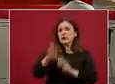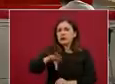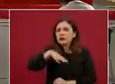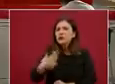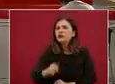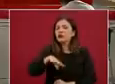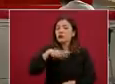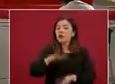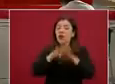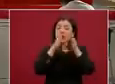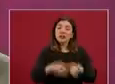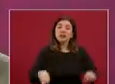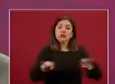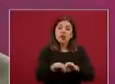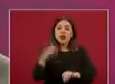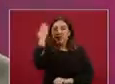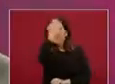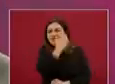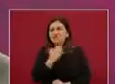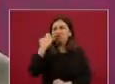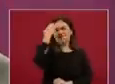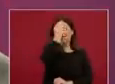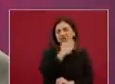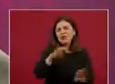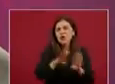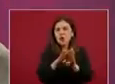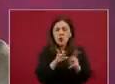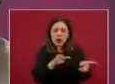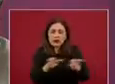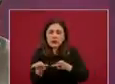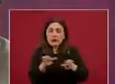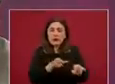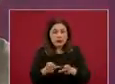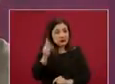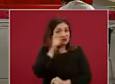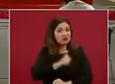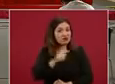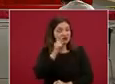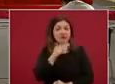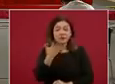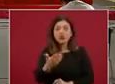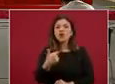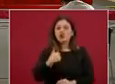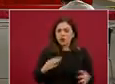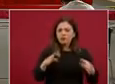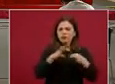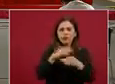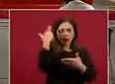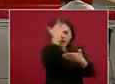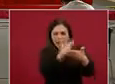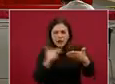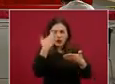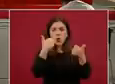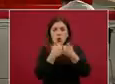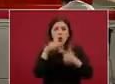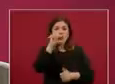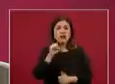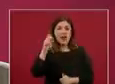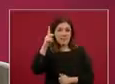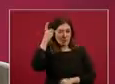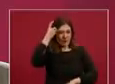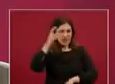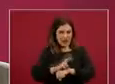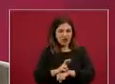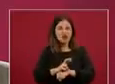esfuerzo tan importante de análisis y de predicción. Entonces lo revisamos periódicamente con el secretario Moctezuma,